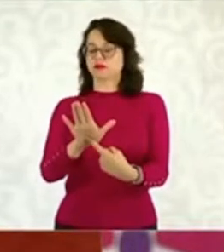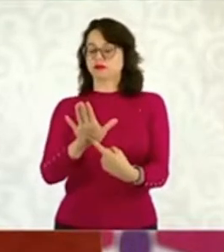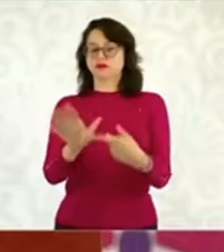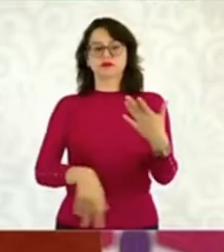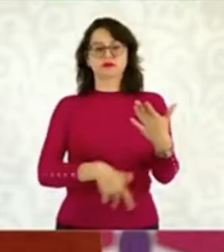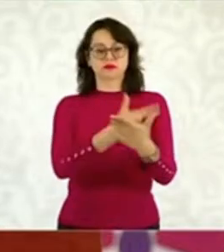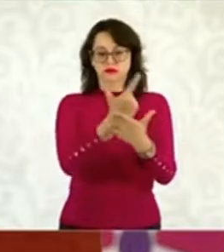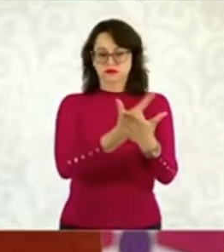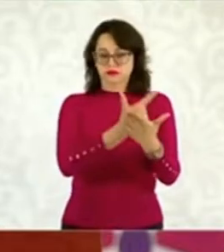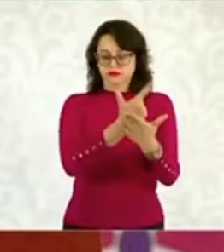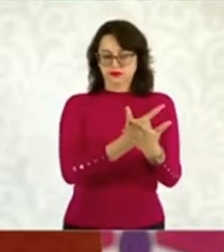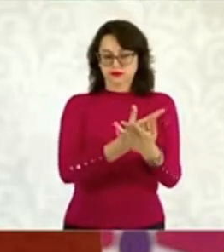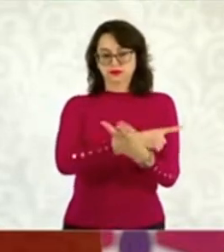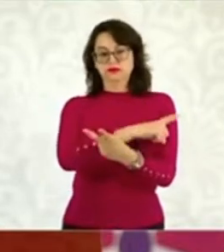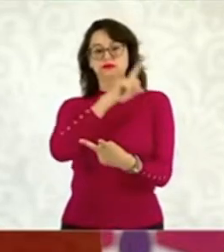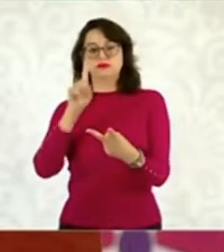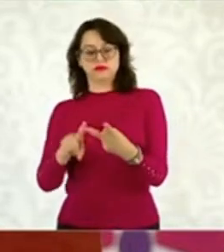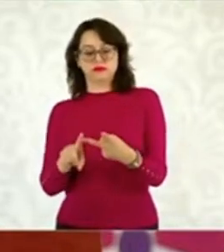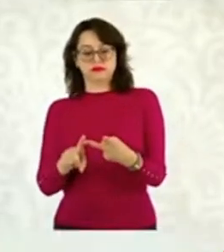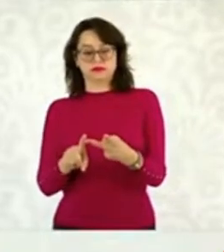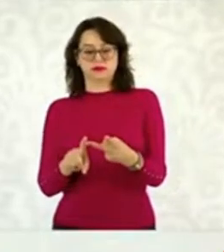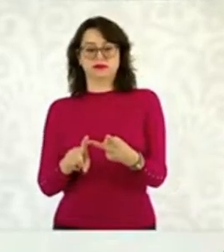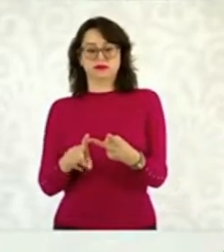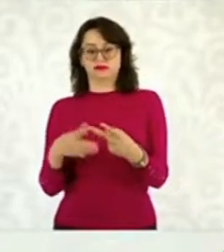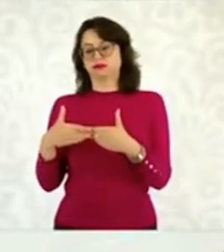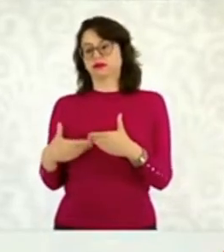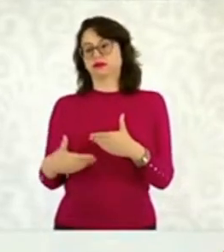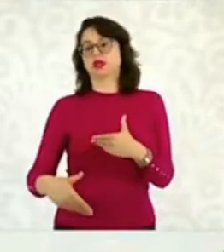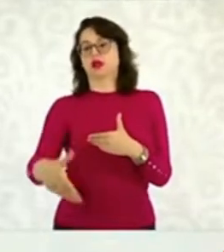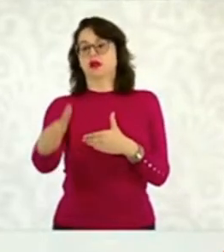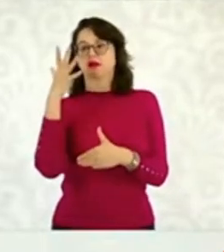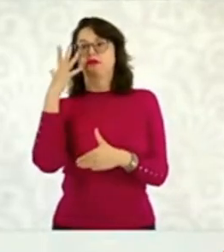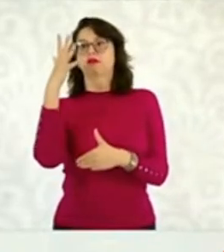financieros y en términos de la visión de largo